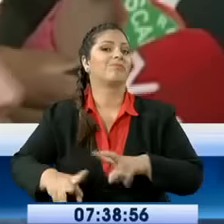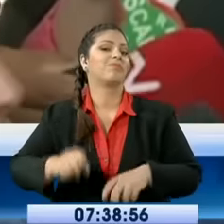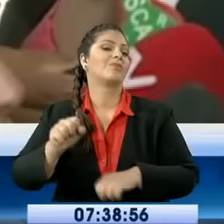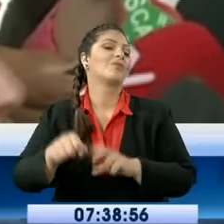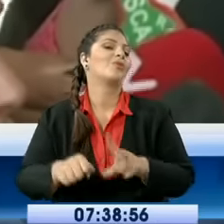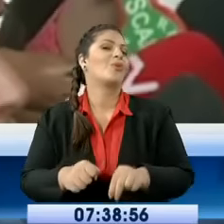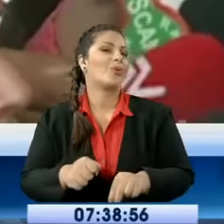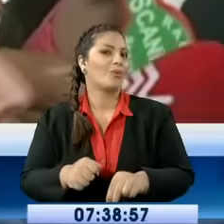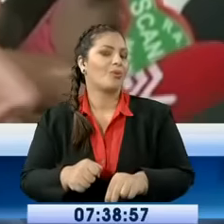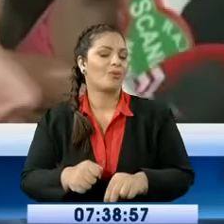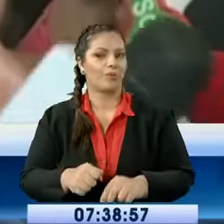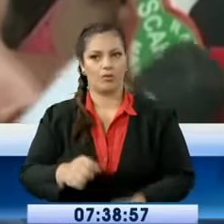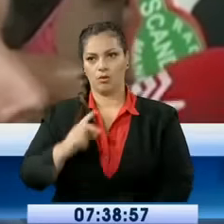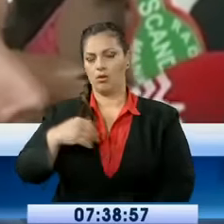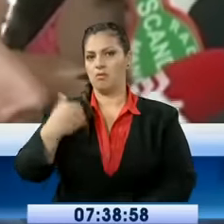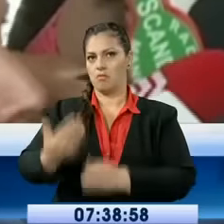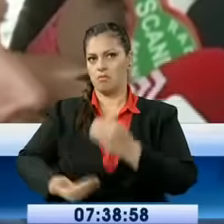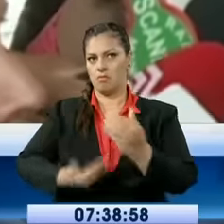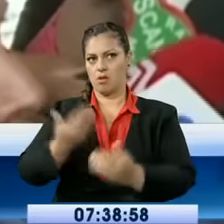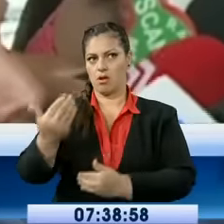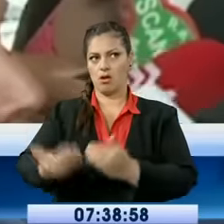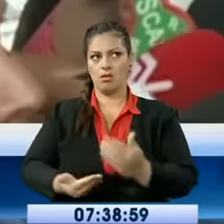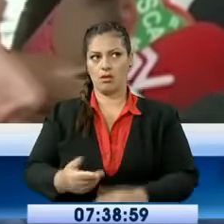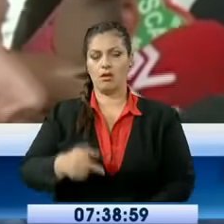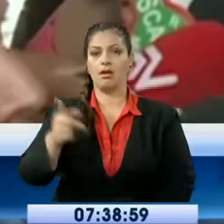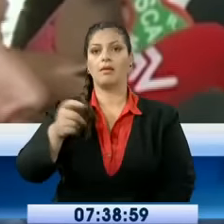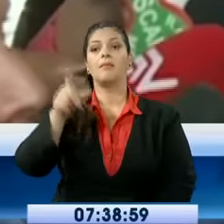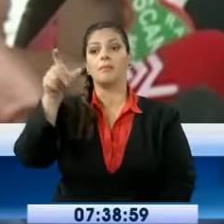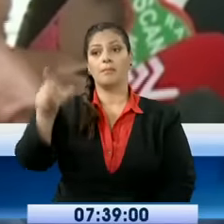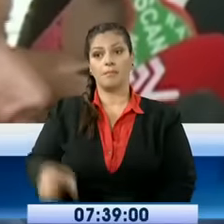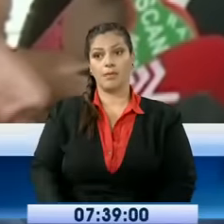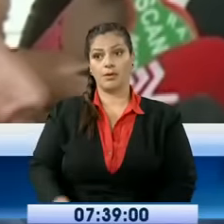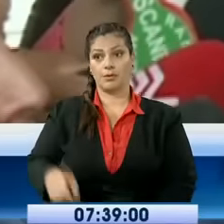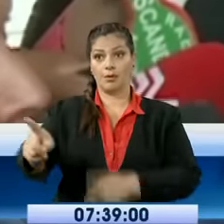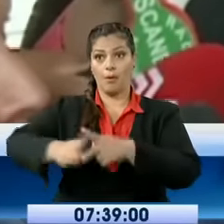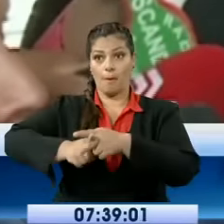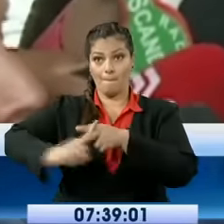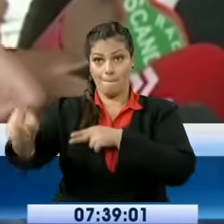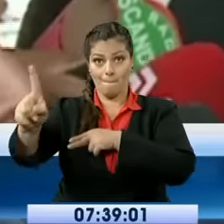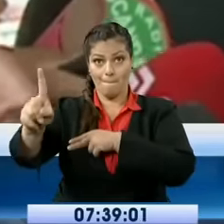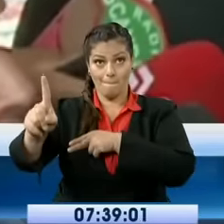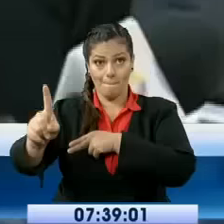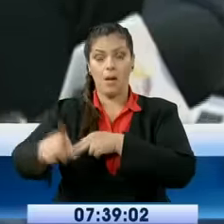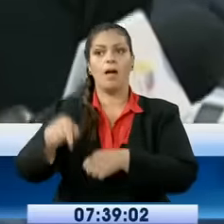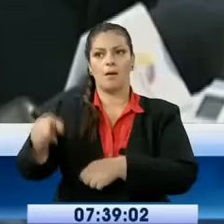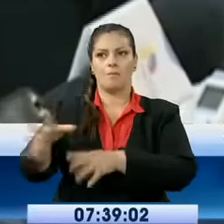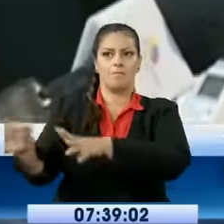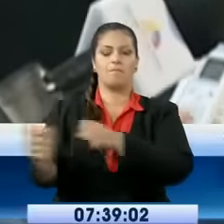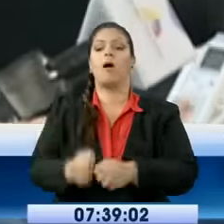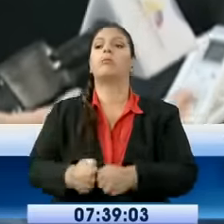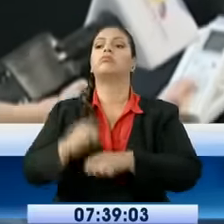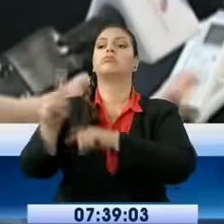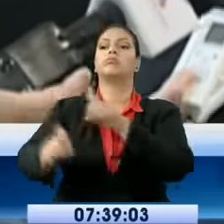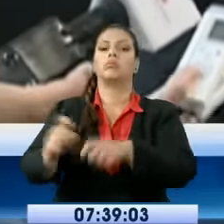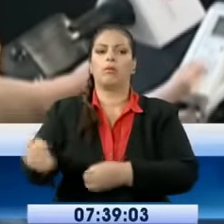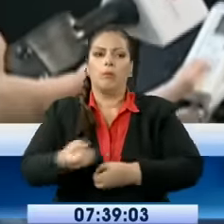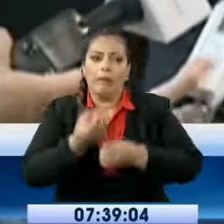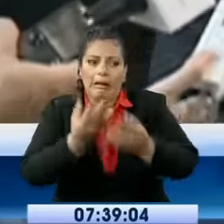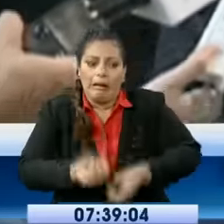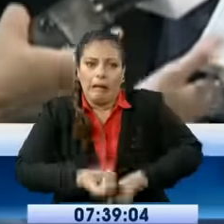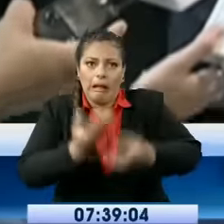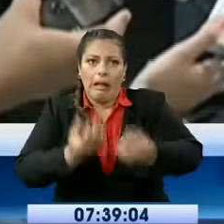cuándo? Cuando le permitan hablar al que le permitieron huir. Ahí se conocerá. Y en ese mismo sentido, el candidato